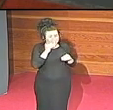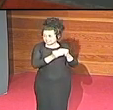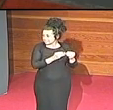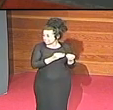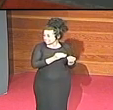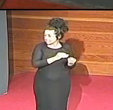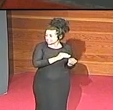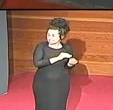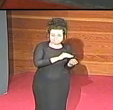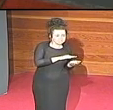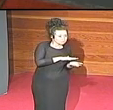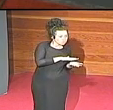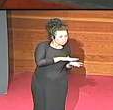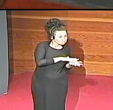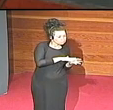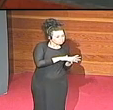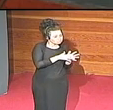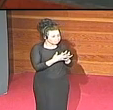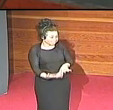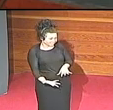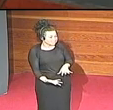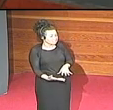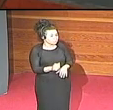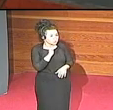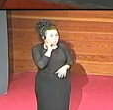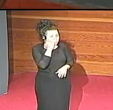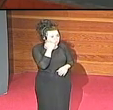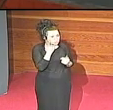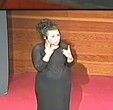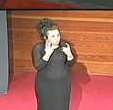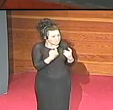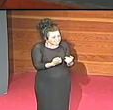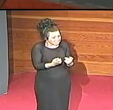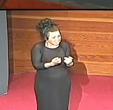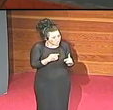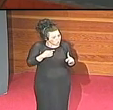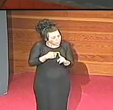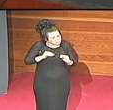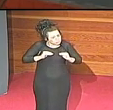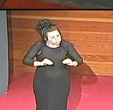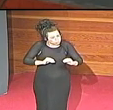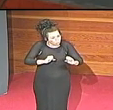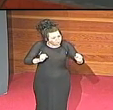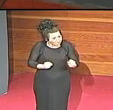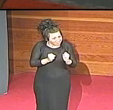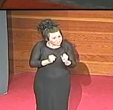Moscú necesita que sean para justificar sus acciones.